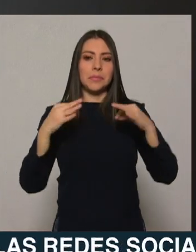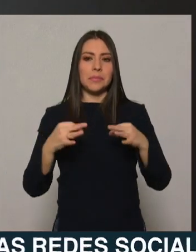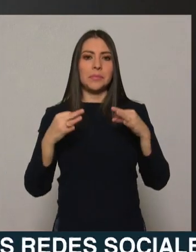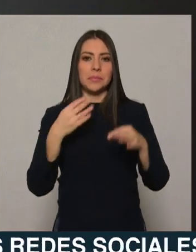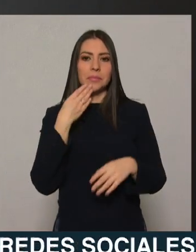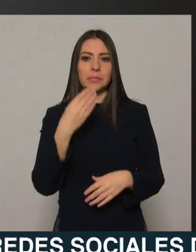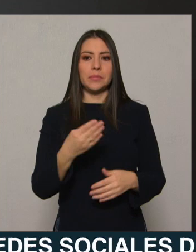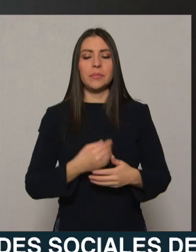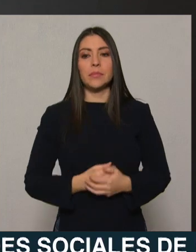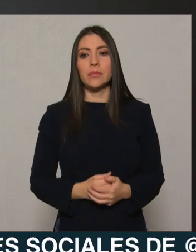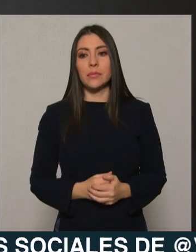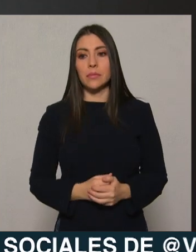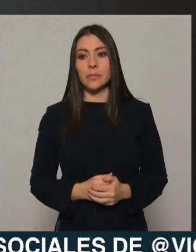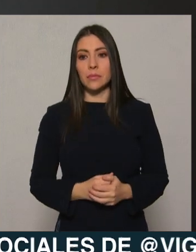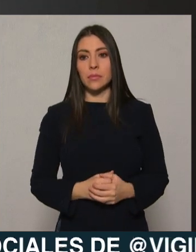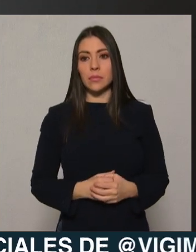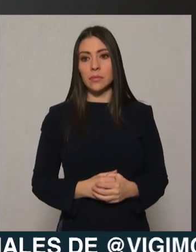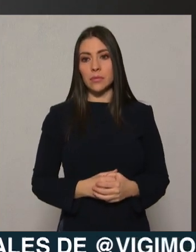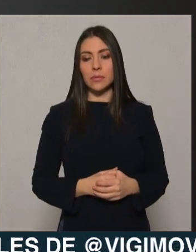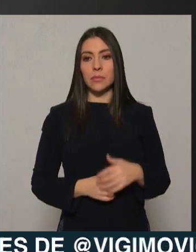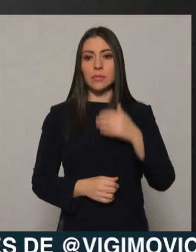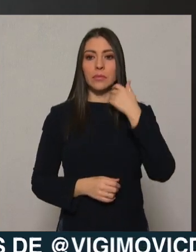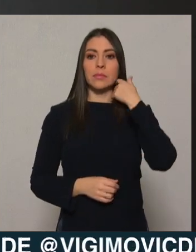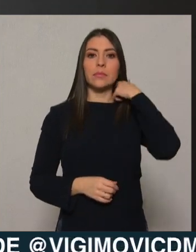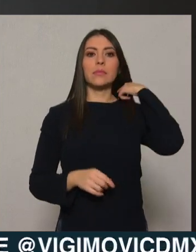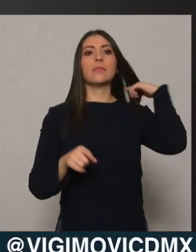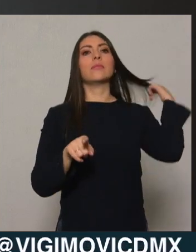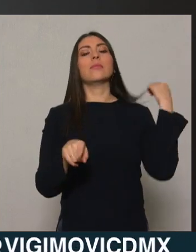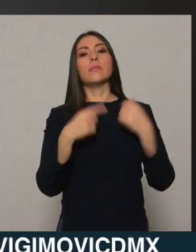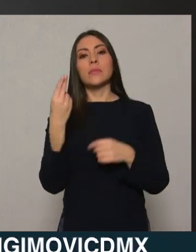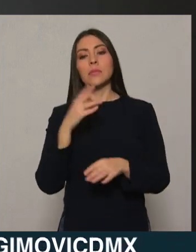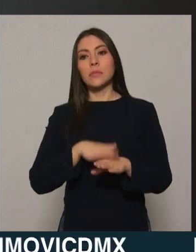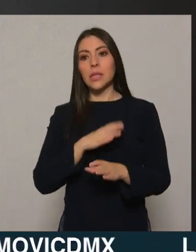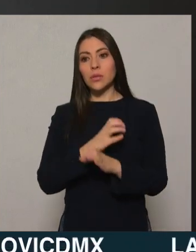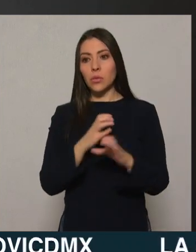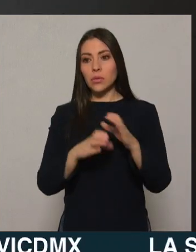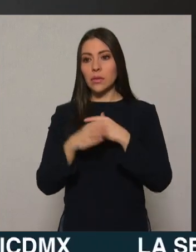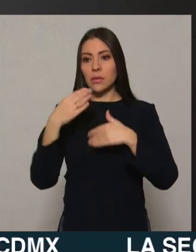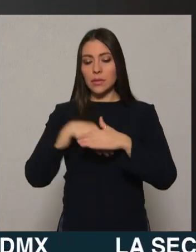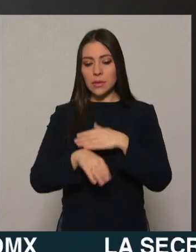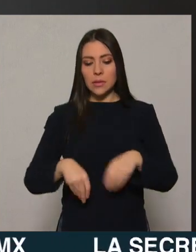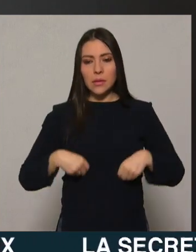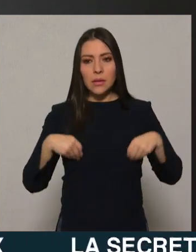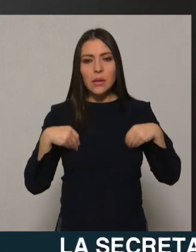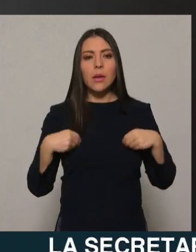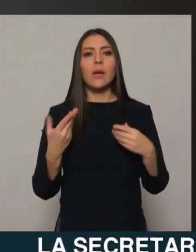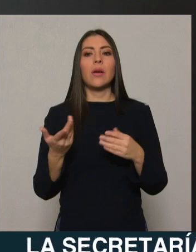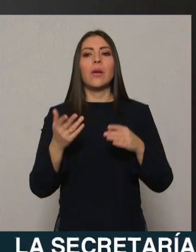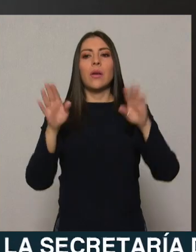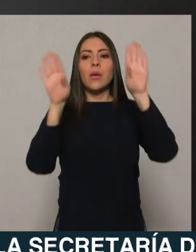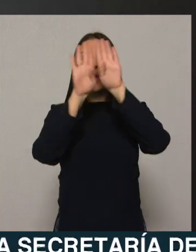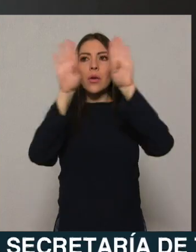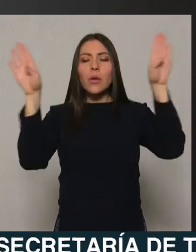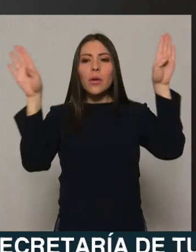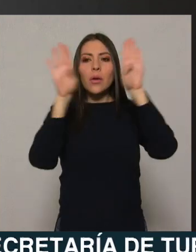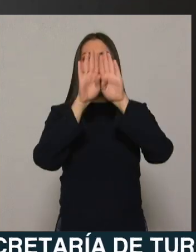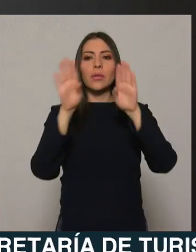para poderlos habitar, como fueron los closets, como fueron tarjas, arreglo de